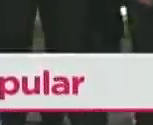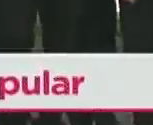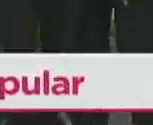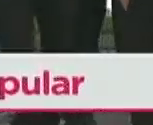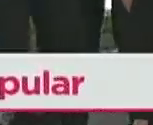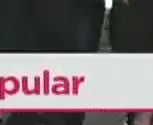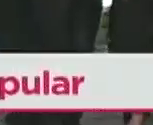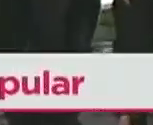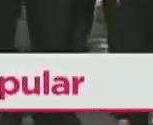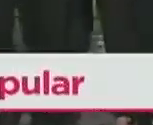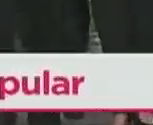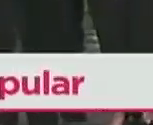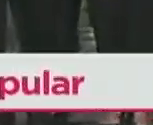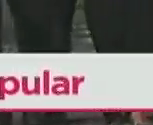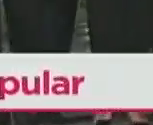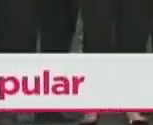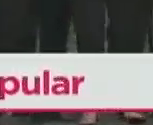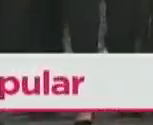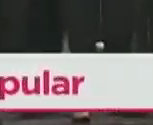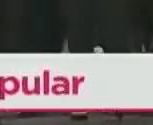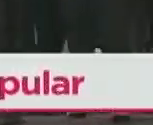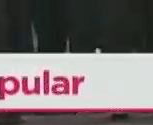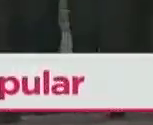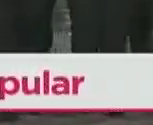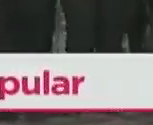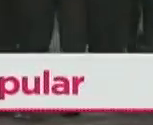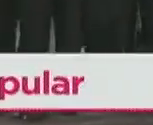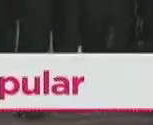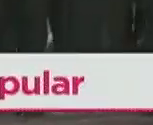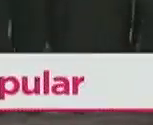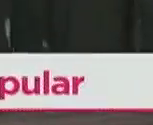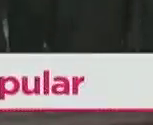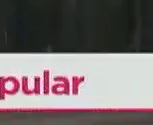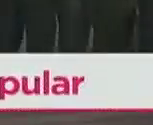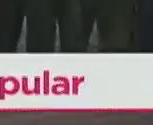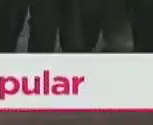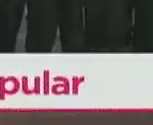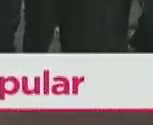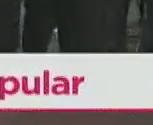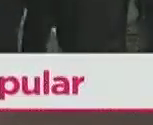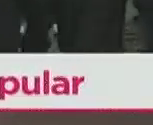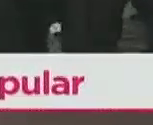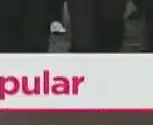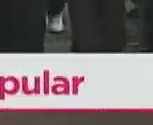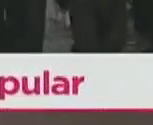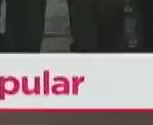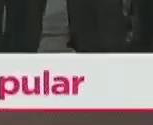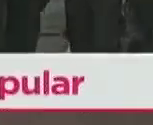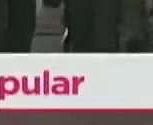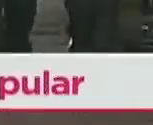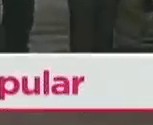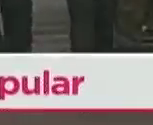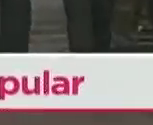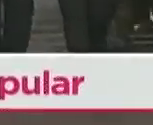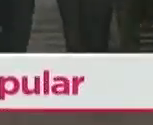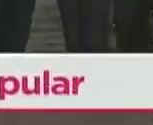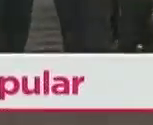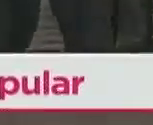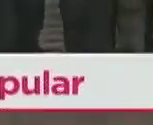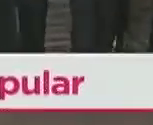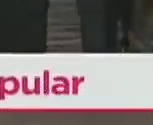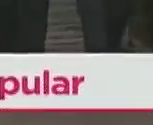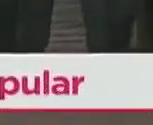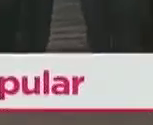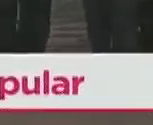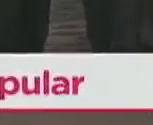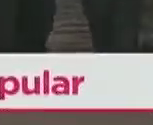ha restiado con el pueblo venezolano. Aquí tenemos este resultado, hermoso resultado, y quiero aprovechar la oportunidad